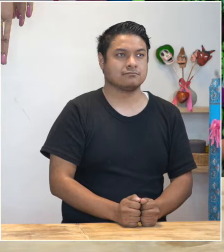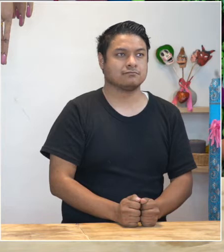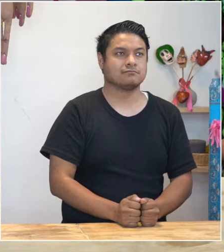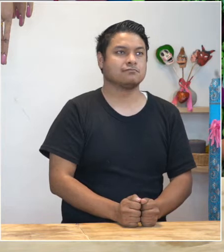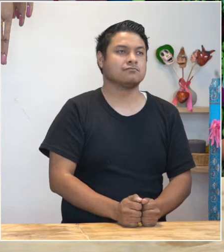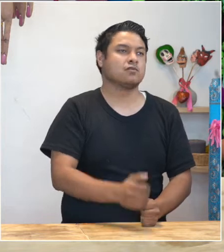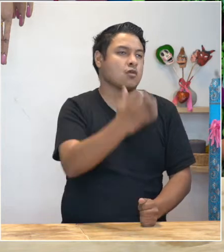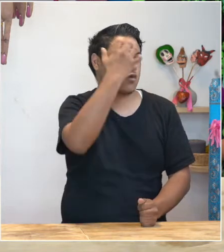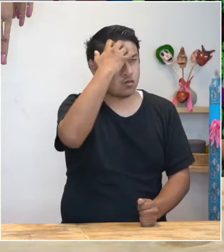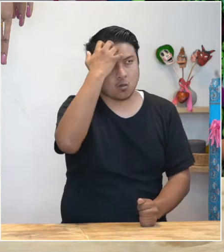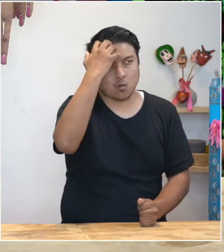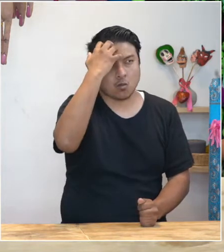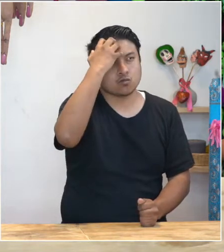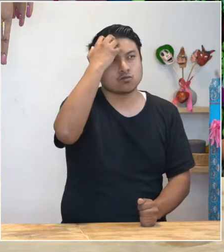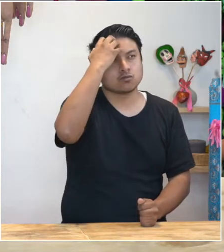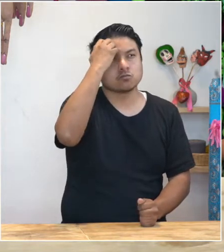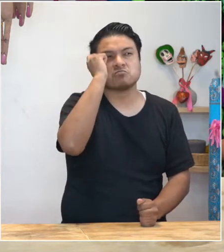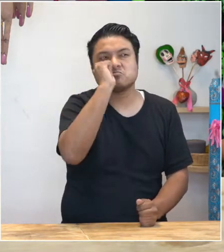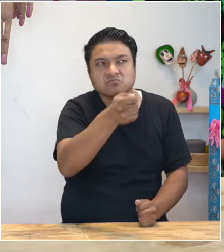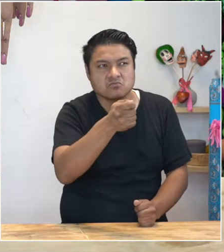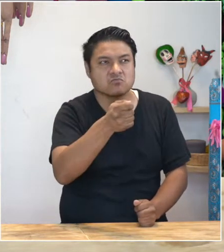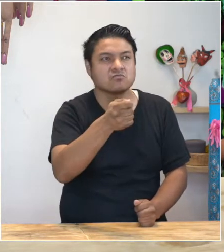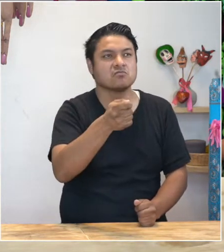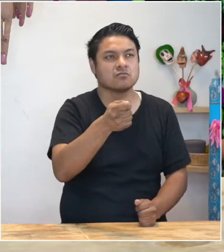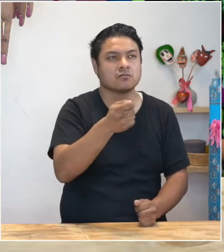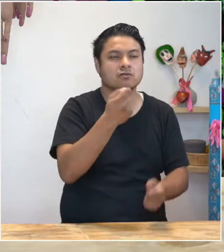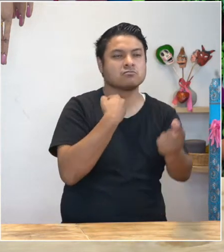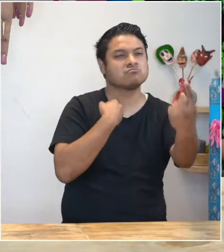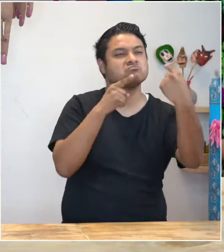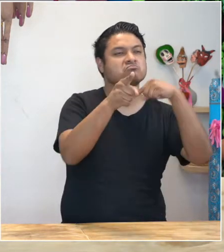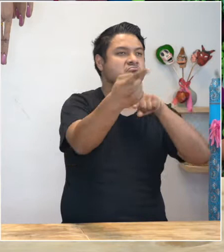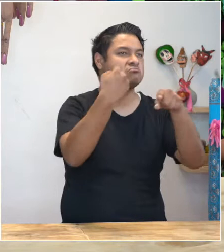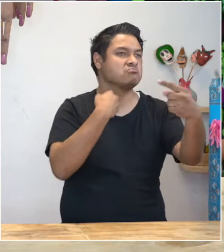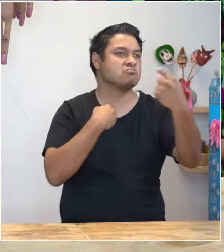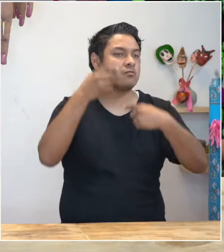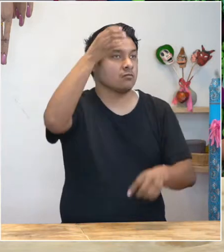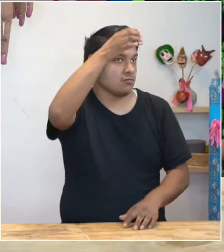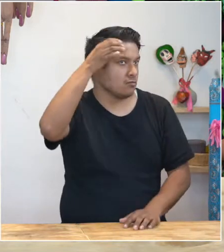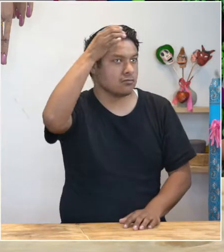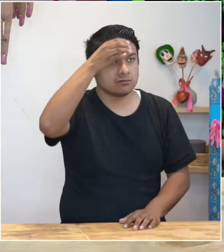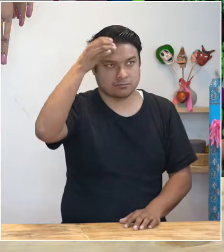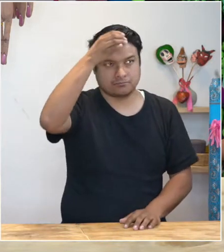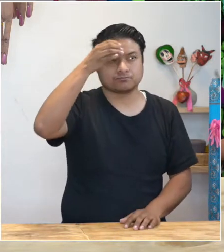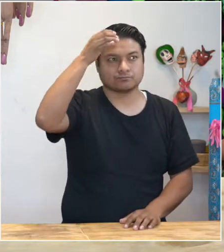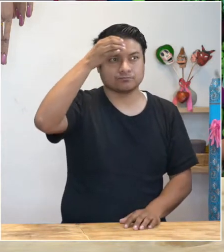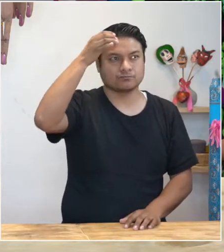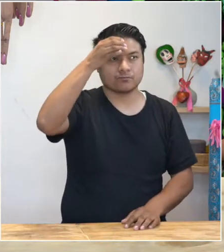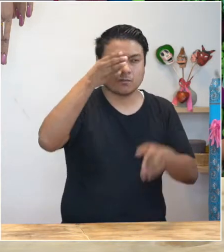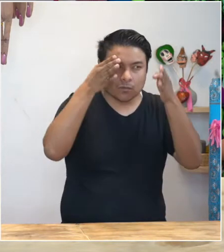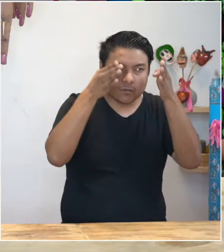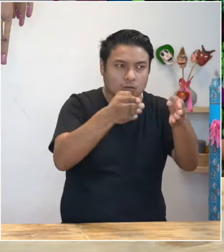empatía, creo que primero es necesario ver todo lo que es primero importante,